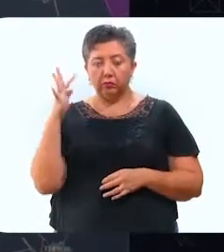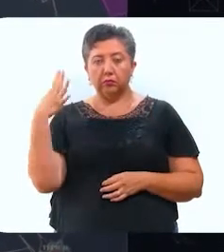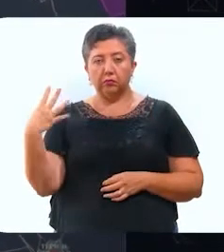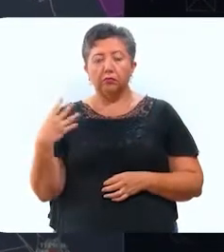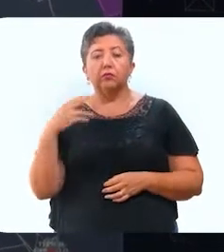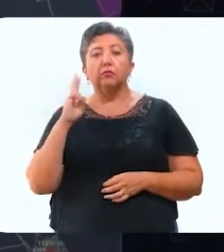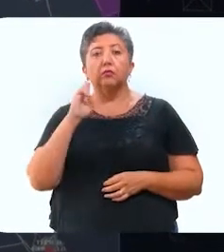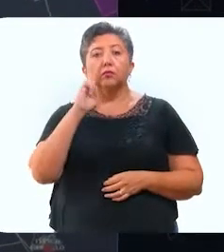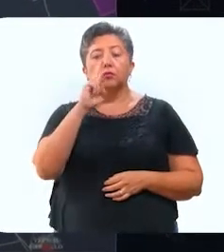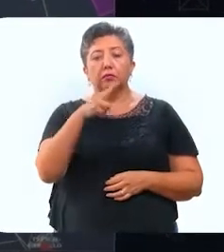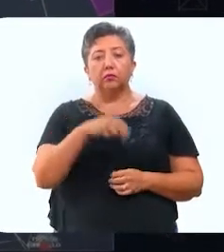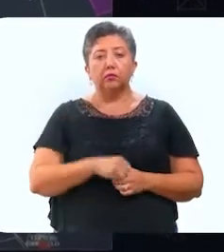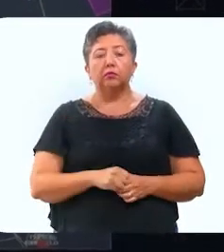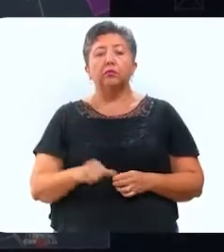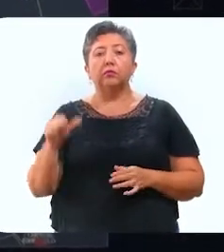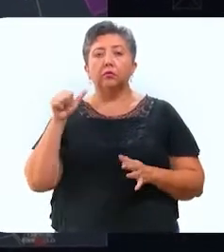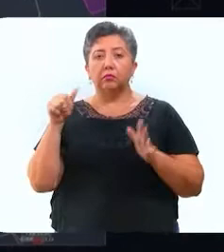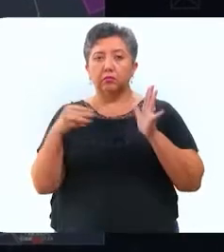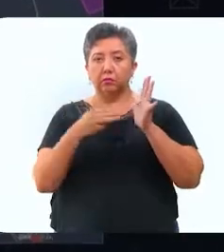17.644 en la zona norte,